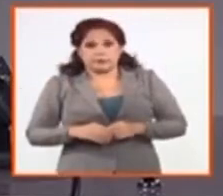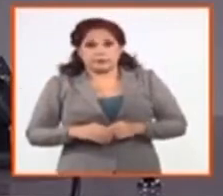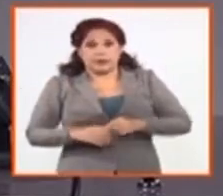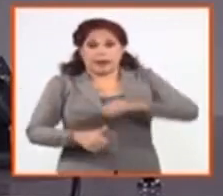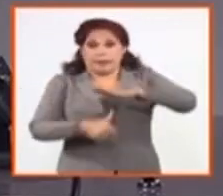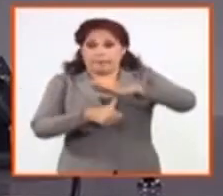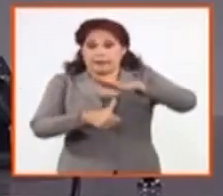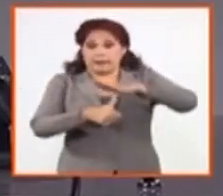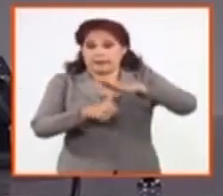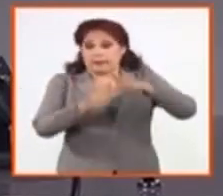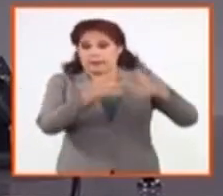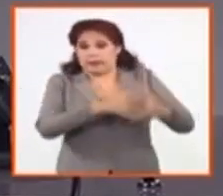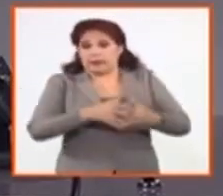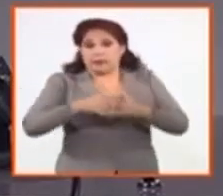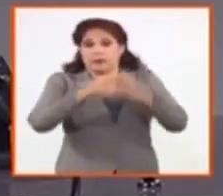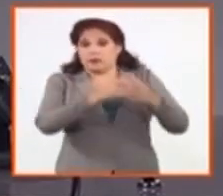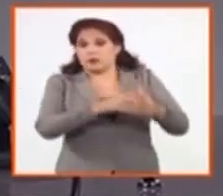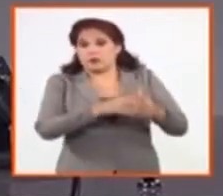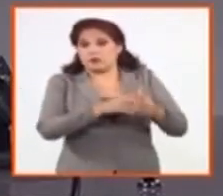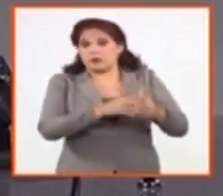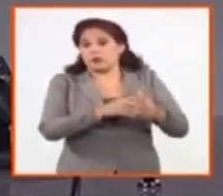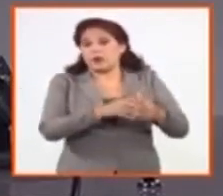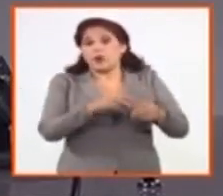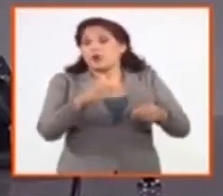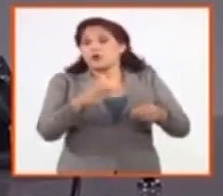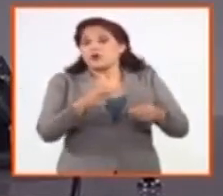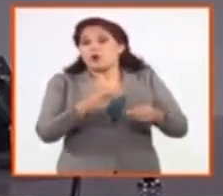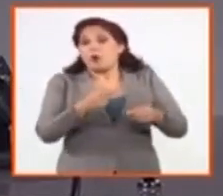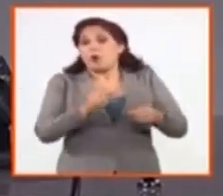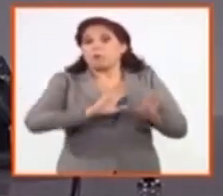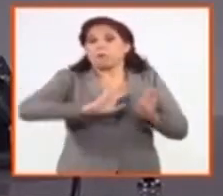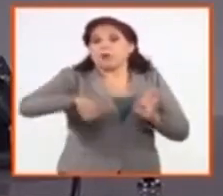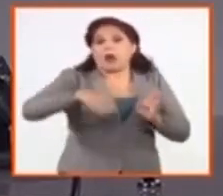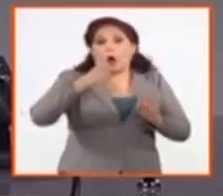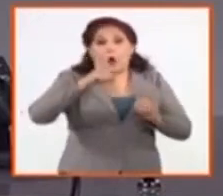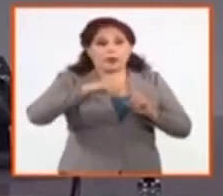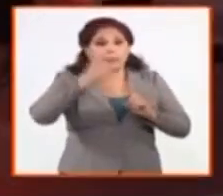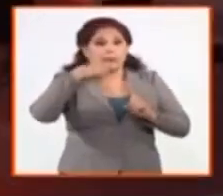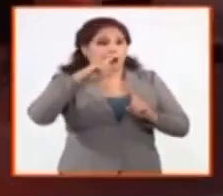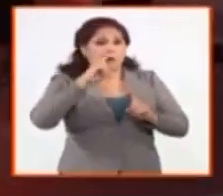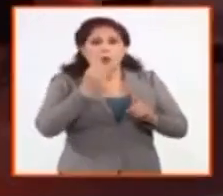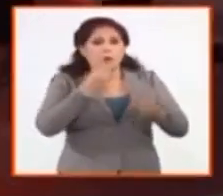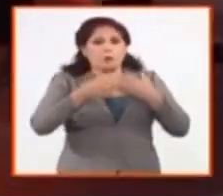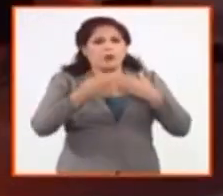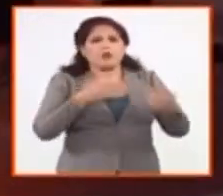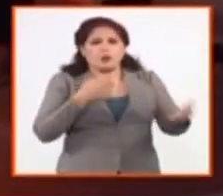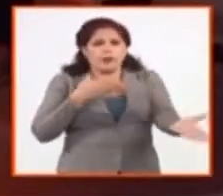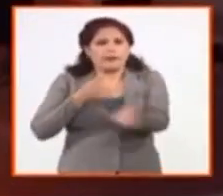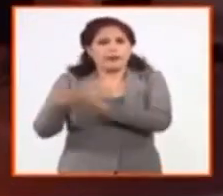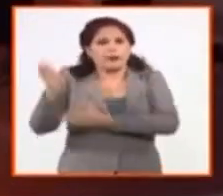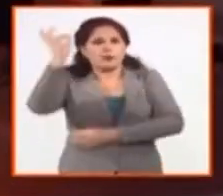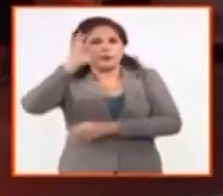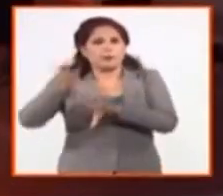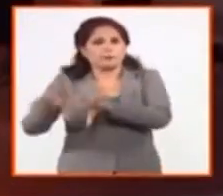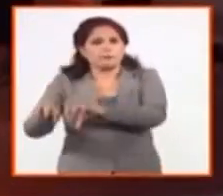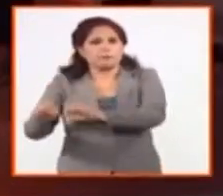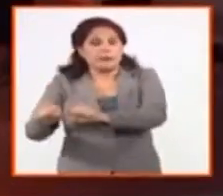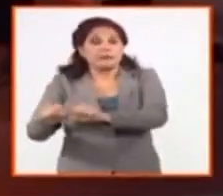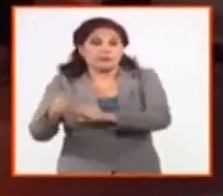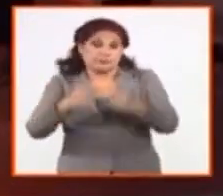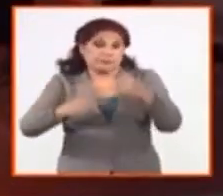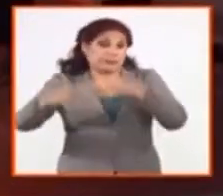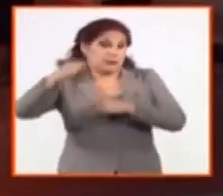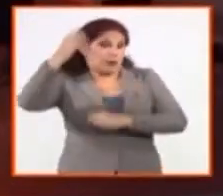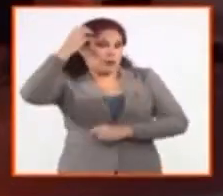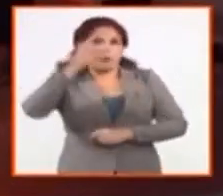soslayó directamente a sus aliados de la OTAN y prácticamente no contó con ellos. Y eso, o sea, al seno de los principales gobiernos, sobre todo